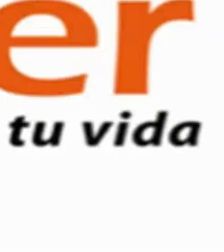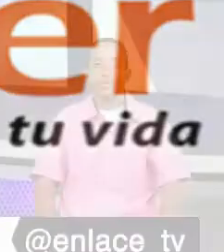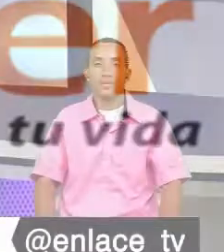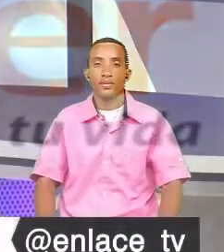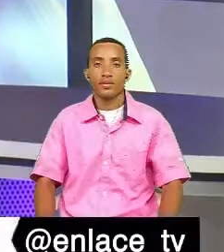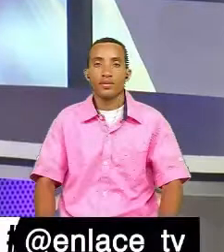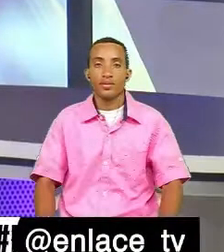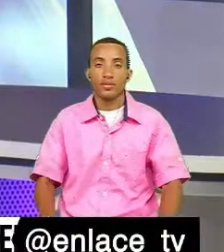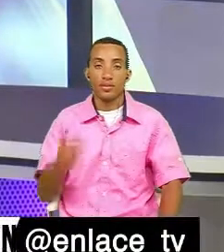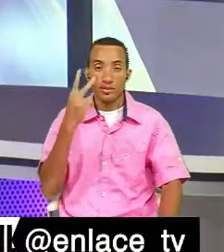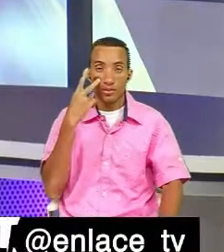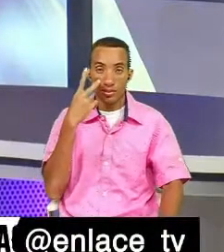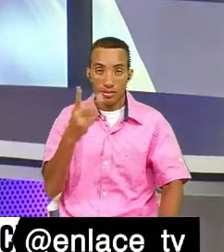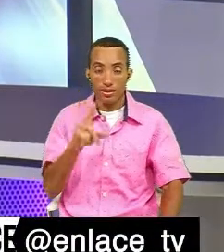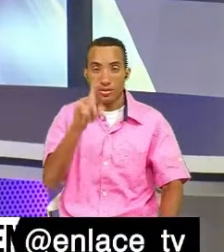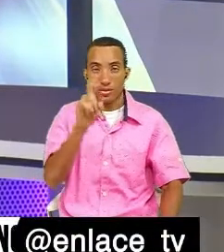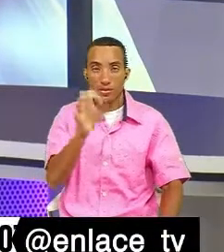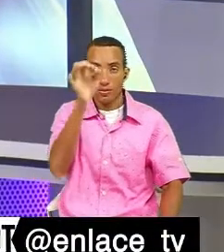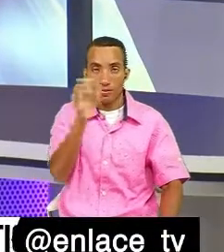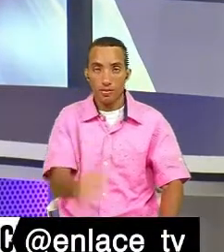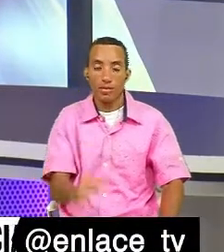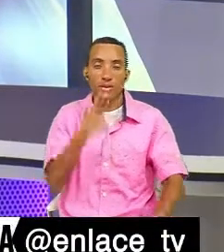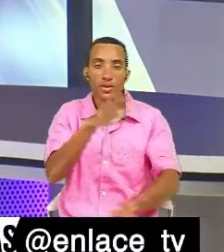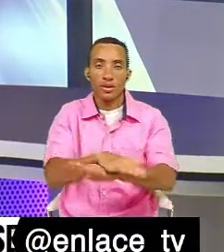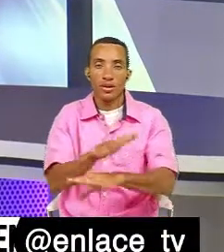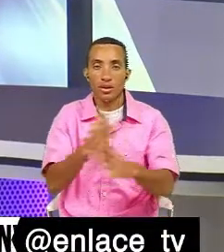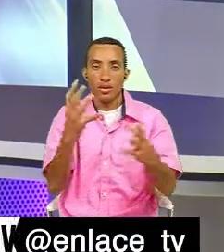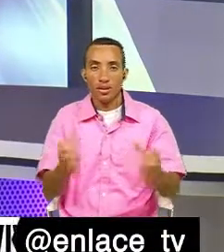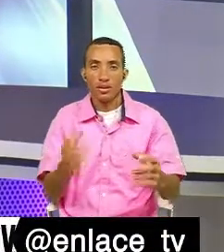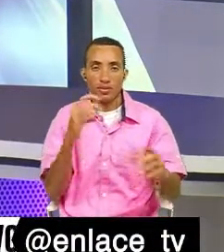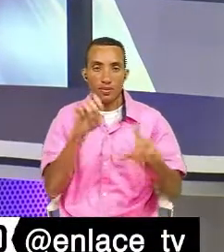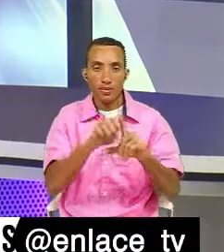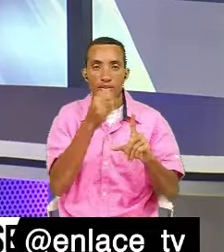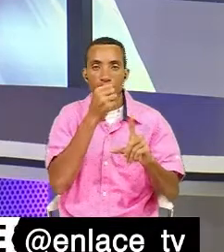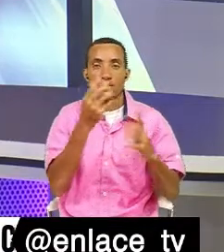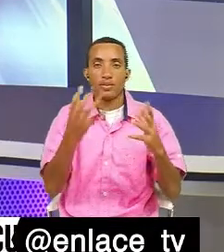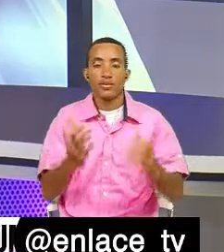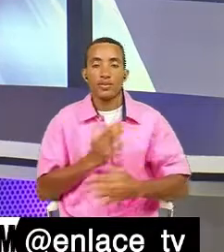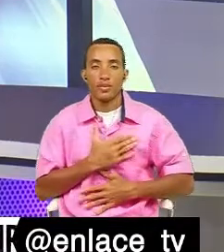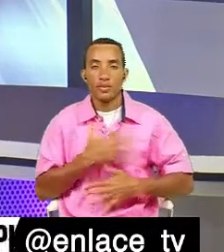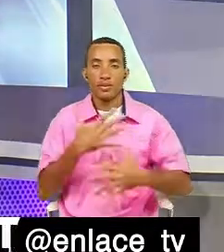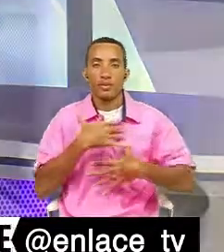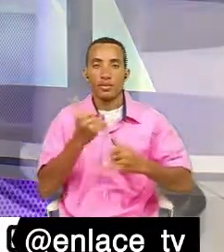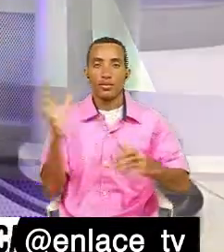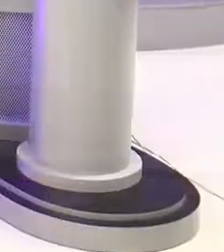Nos vemos a las 6 en punto de la tarde con más de lo que usted quiere ver en Enlace Noticias. Feliz tarde para